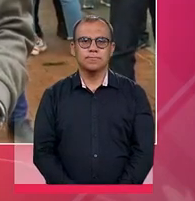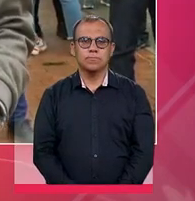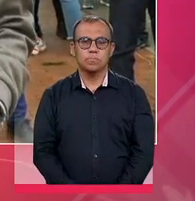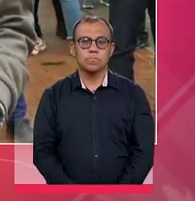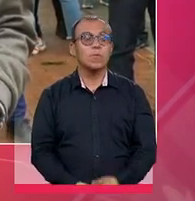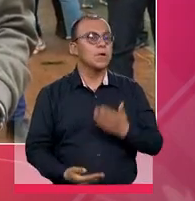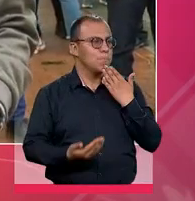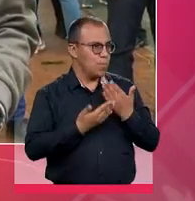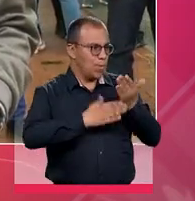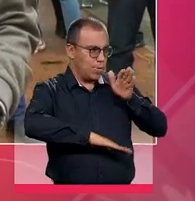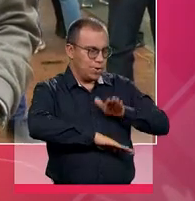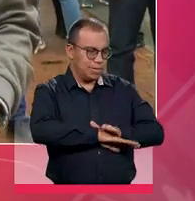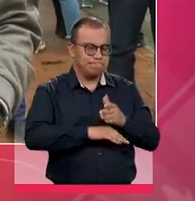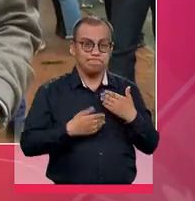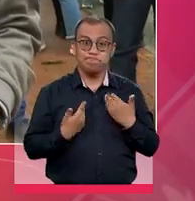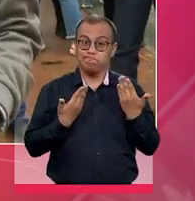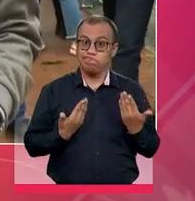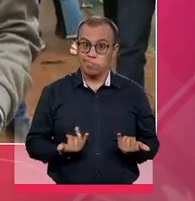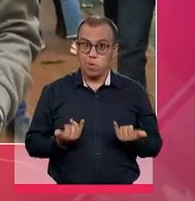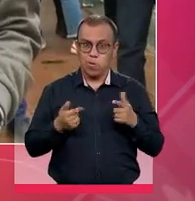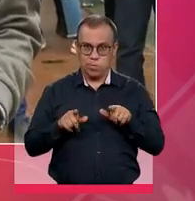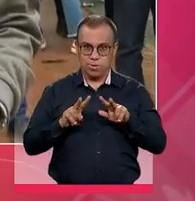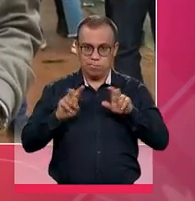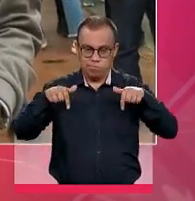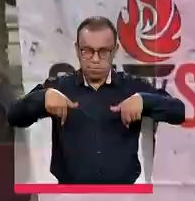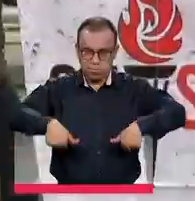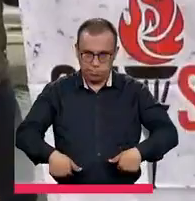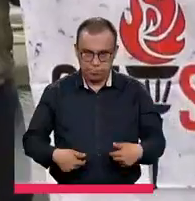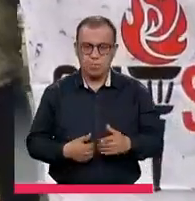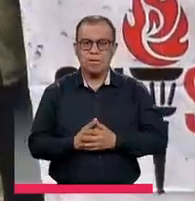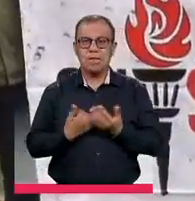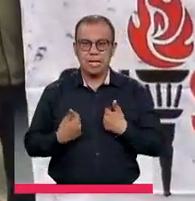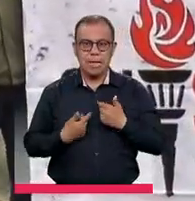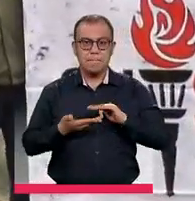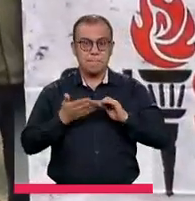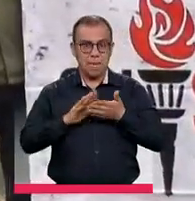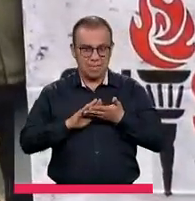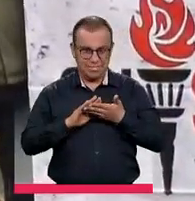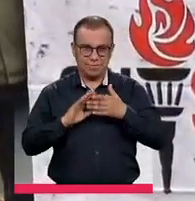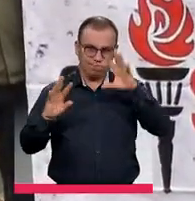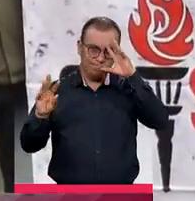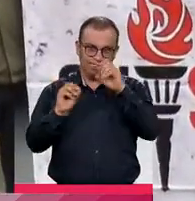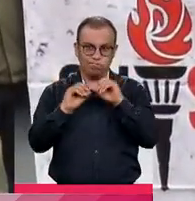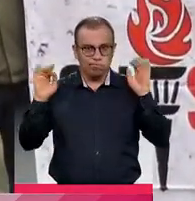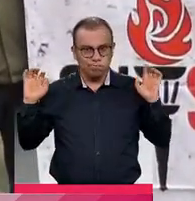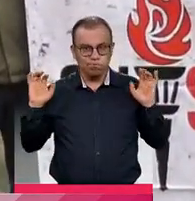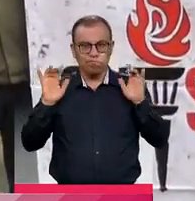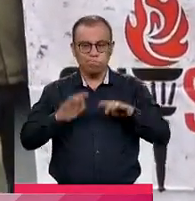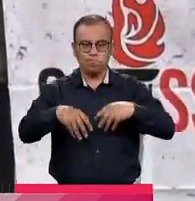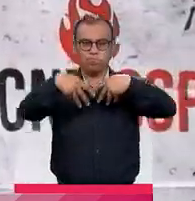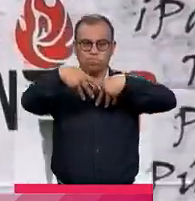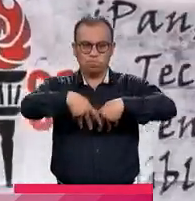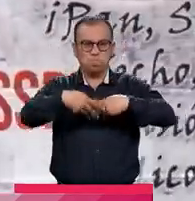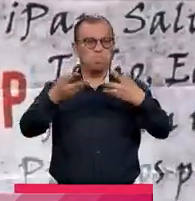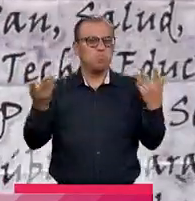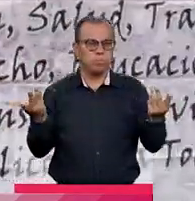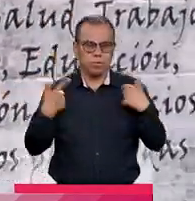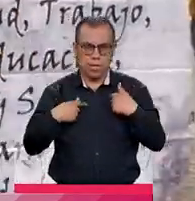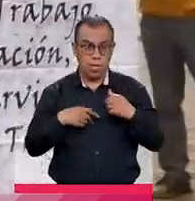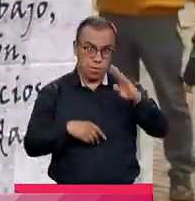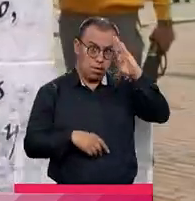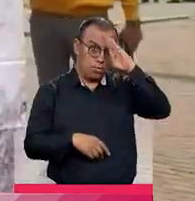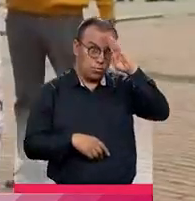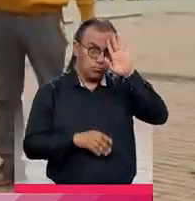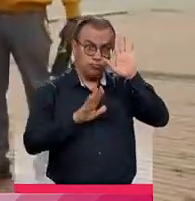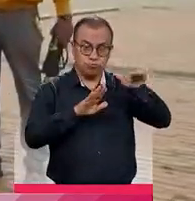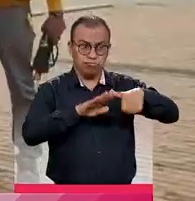Yajaira, buenas tardes. Pues las personas están llegando acá al Centro de Memoria, Paz y Reconciliación a un plantón. Ellos le están pidiendo a las